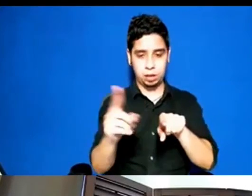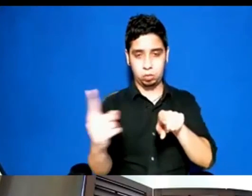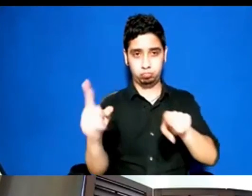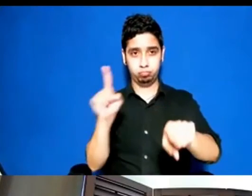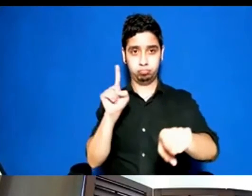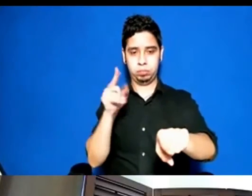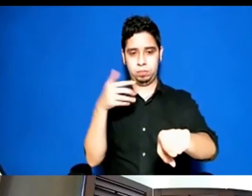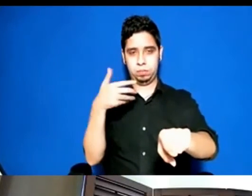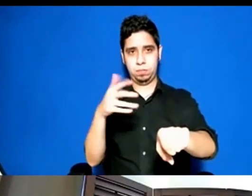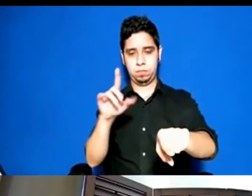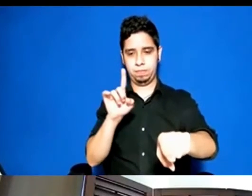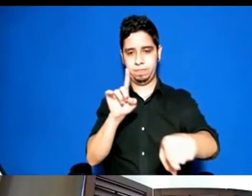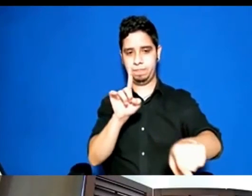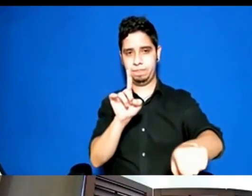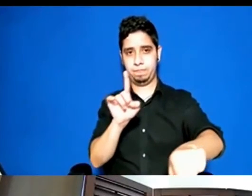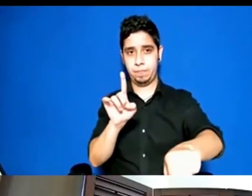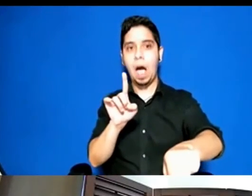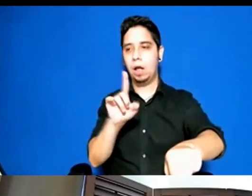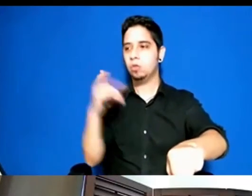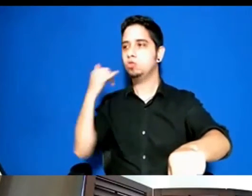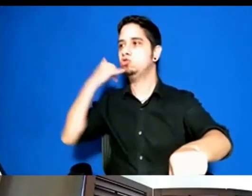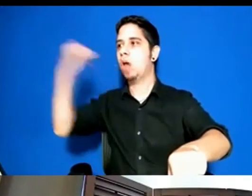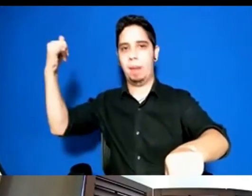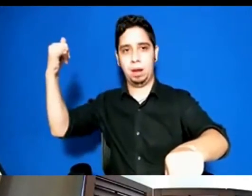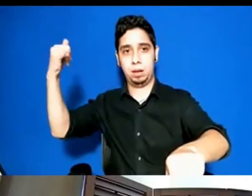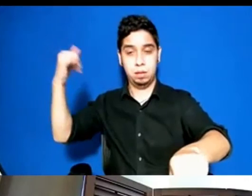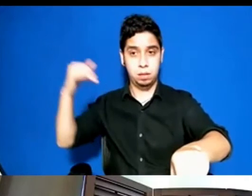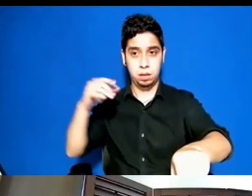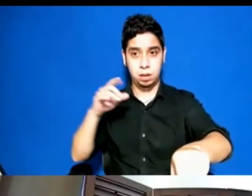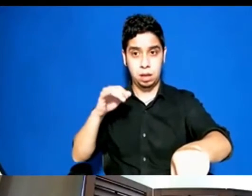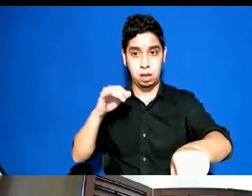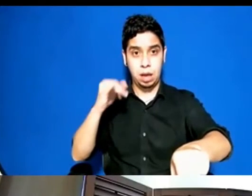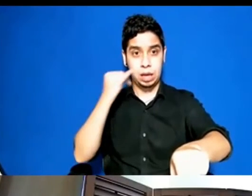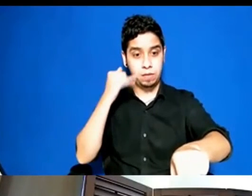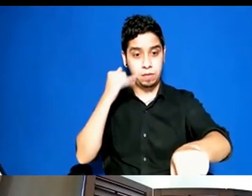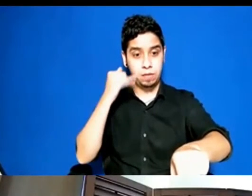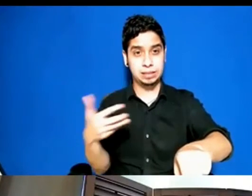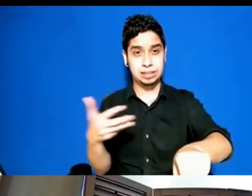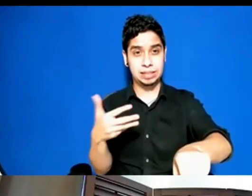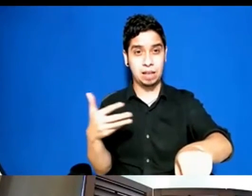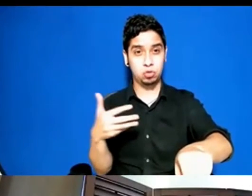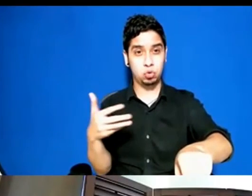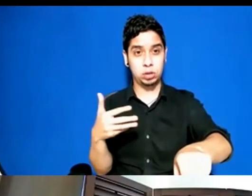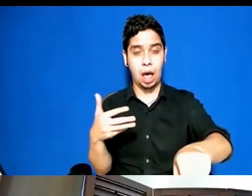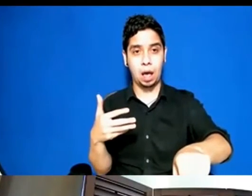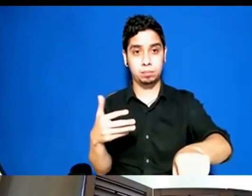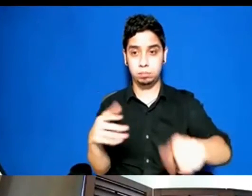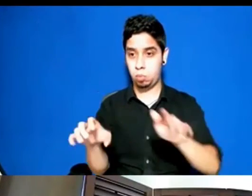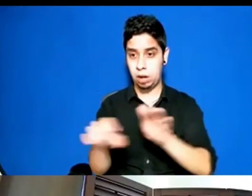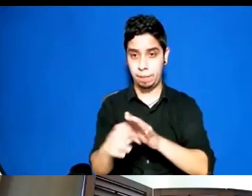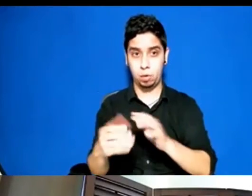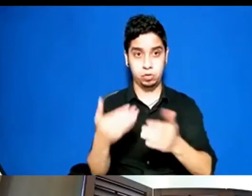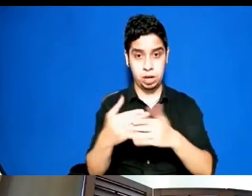se asusta y ella gira, ella se regresa al mar y no anida. Exacto. Intenta